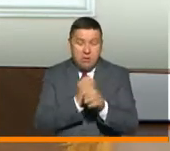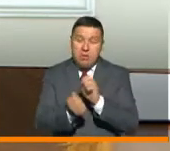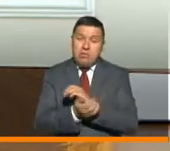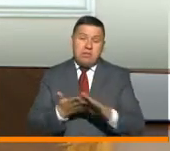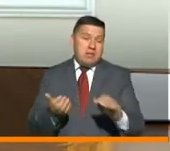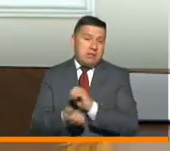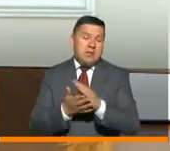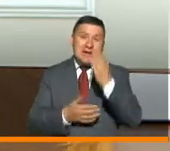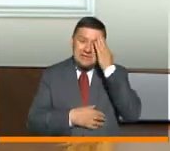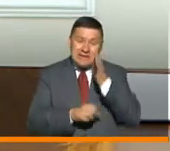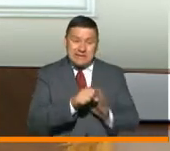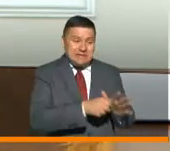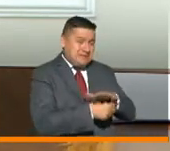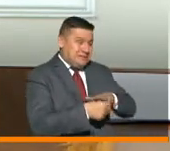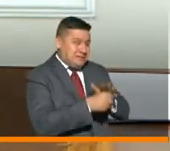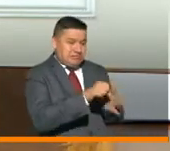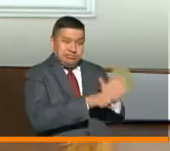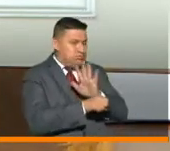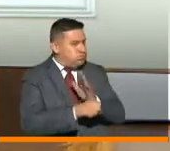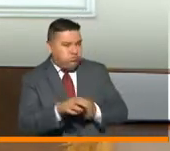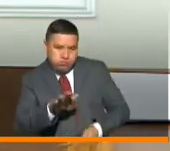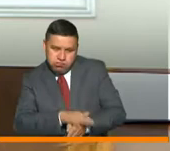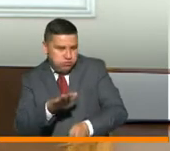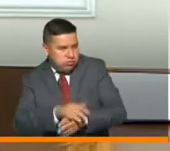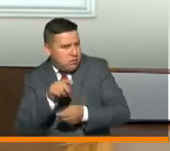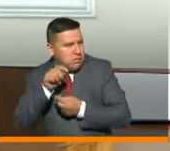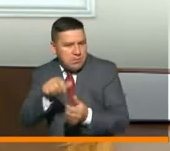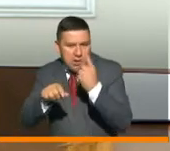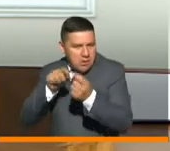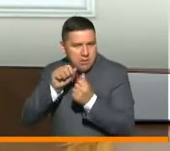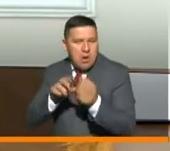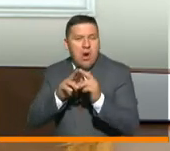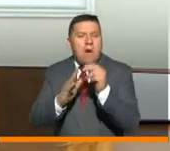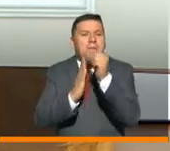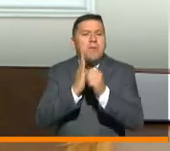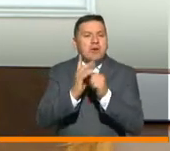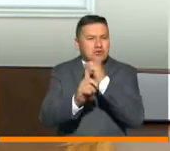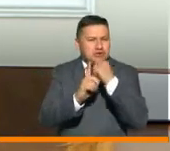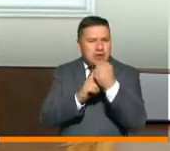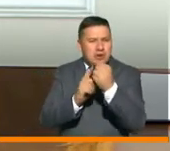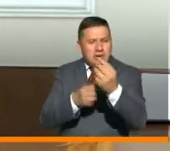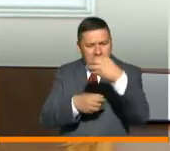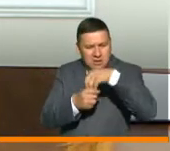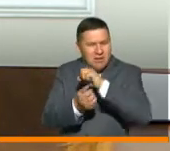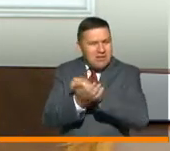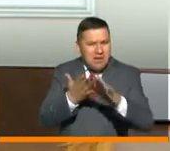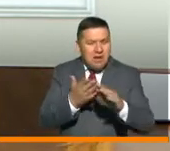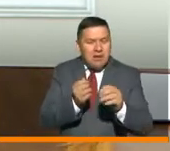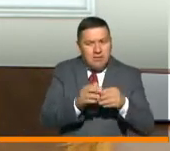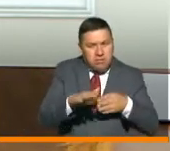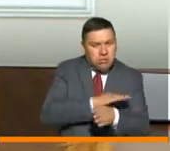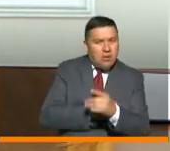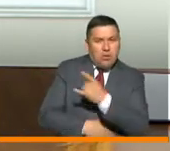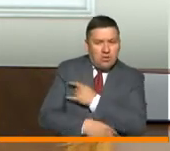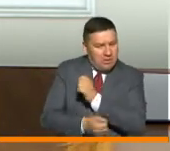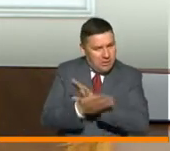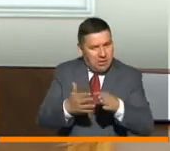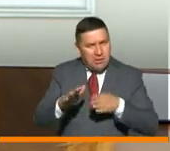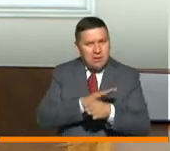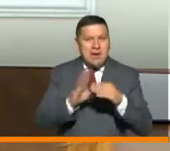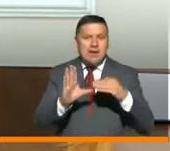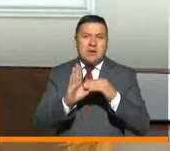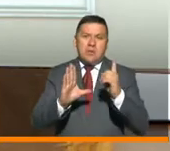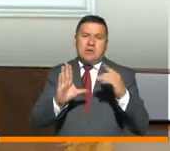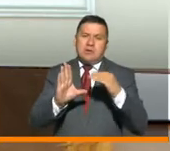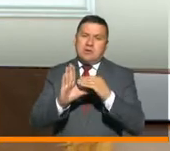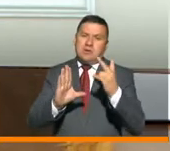medio de esta pandemia, y ese es uno de los programas que queremos extender en términos de gratuidad en la educación pública universitaria a los estratos